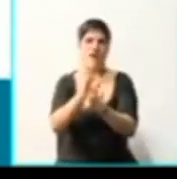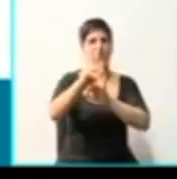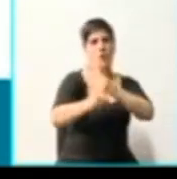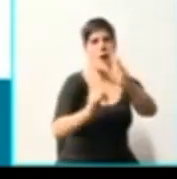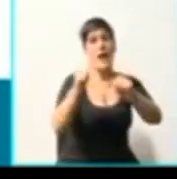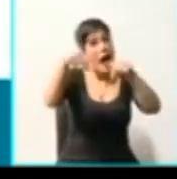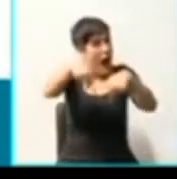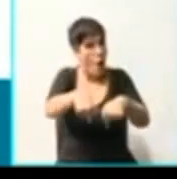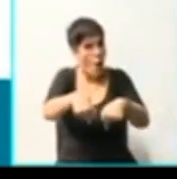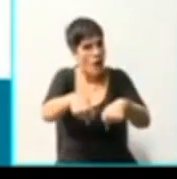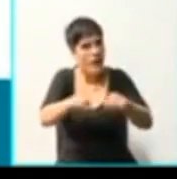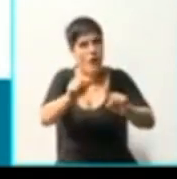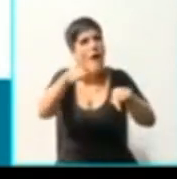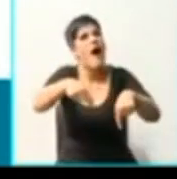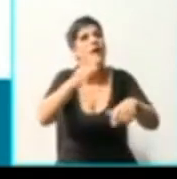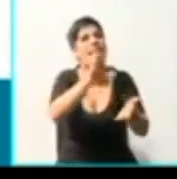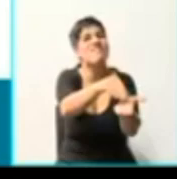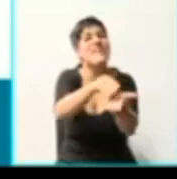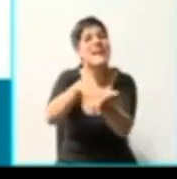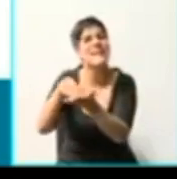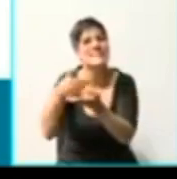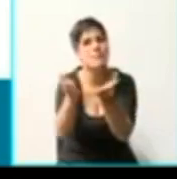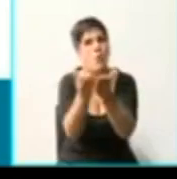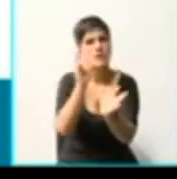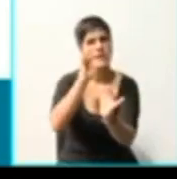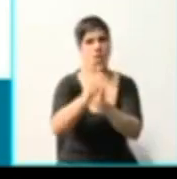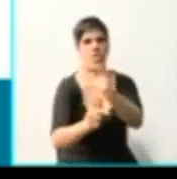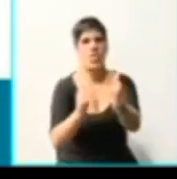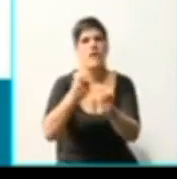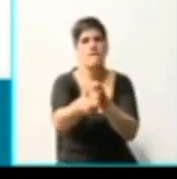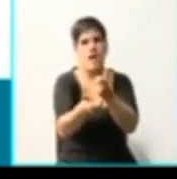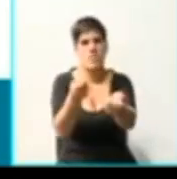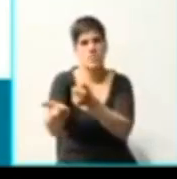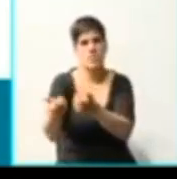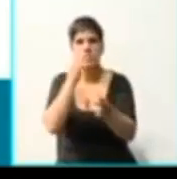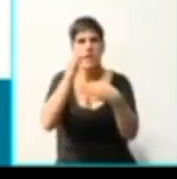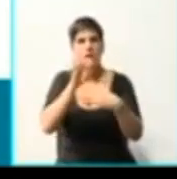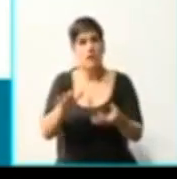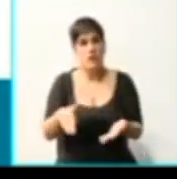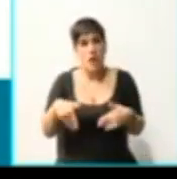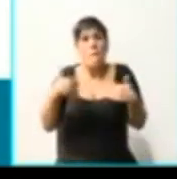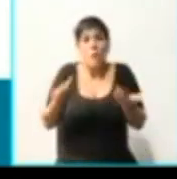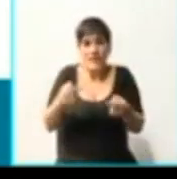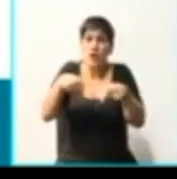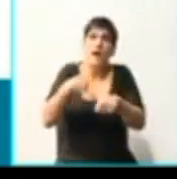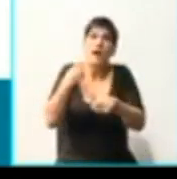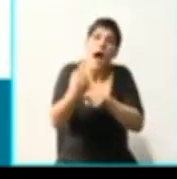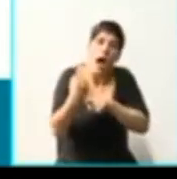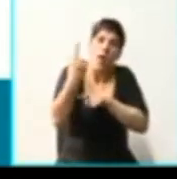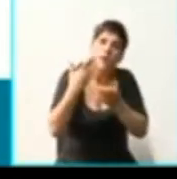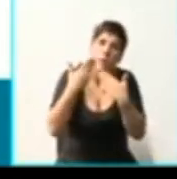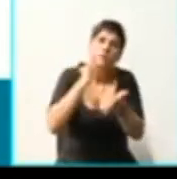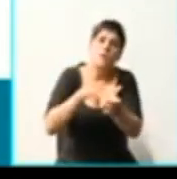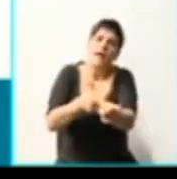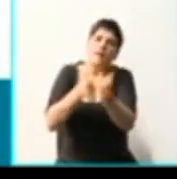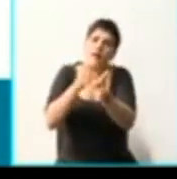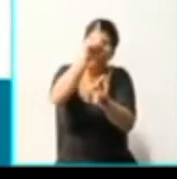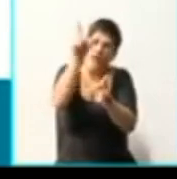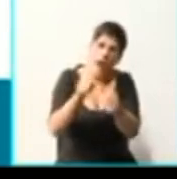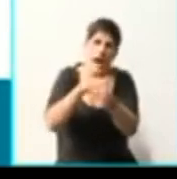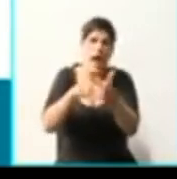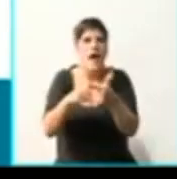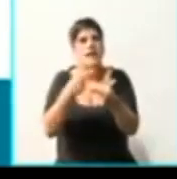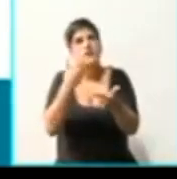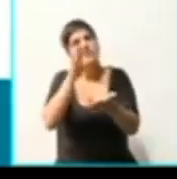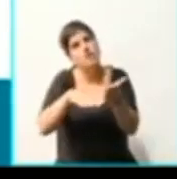las tierras. Por eso en cada sesión discutimos tiro federal, en cada sesión discutimos la venta de algún territorio